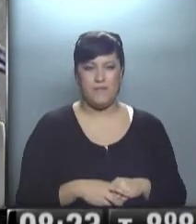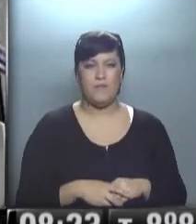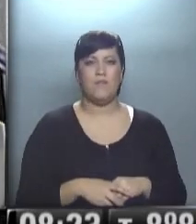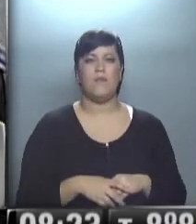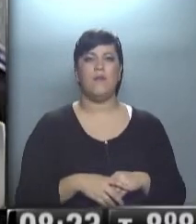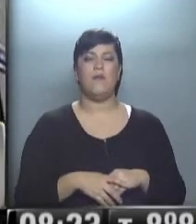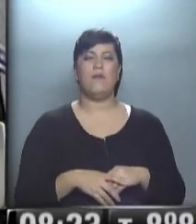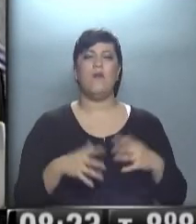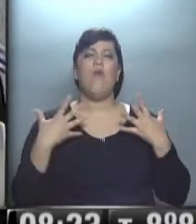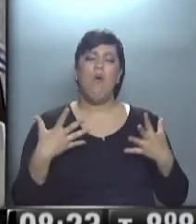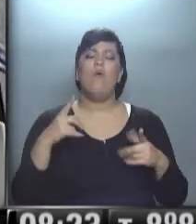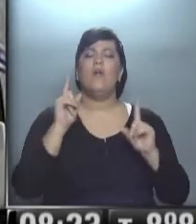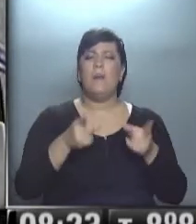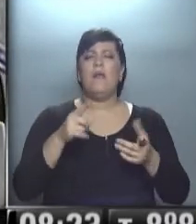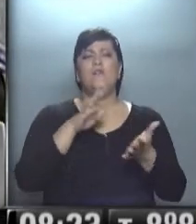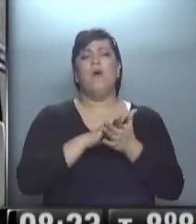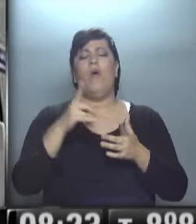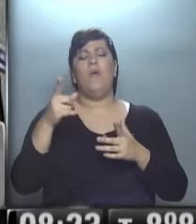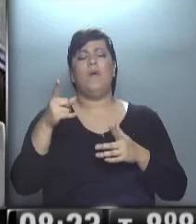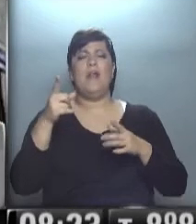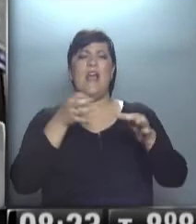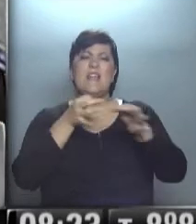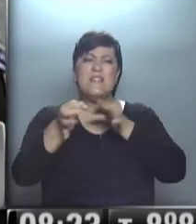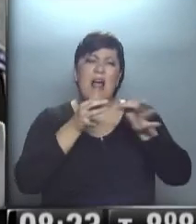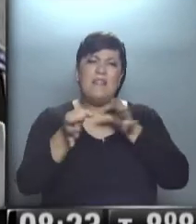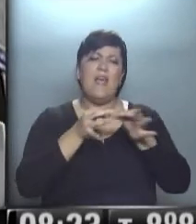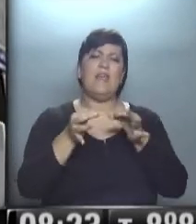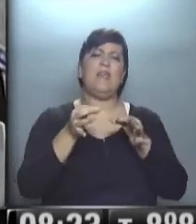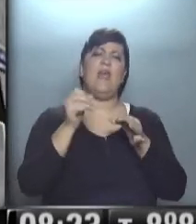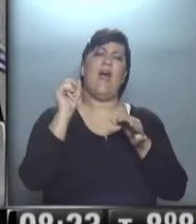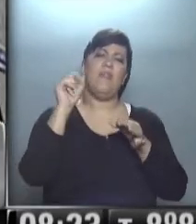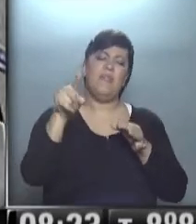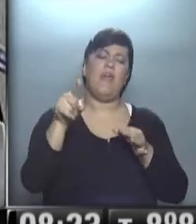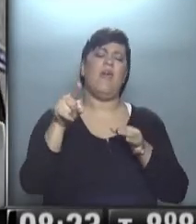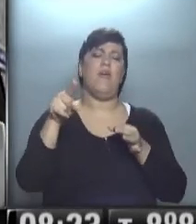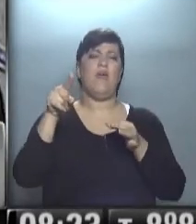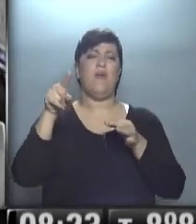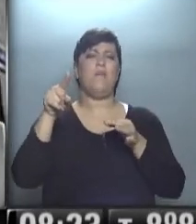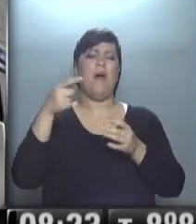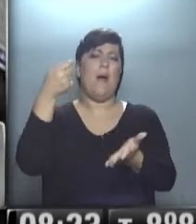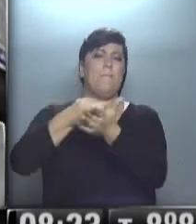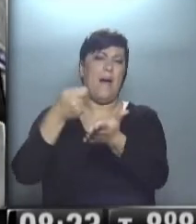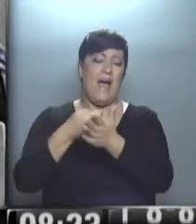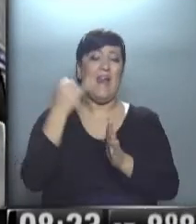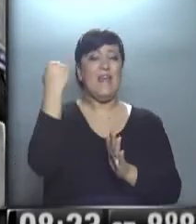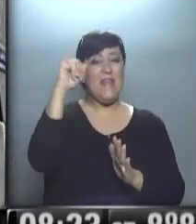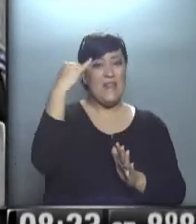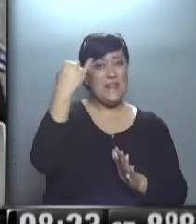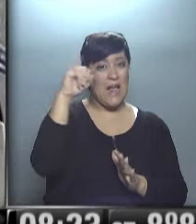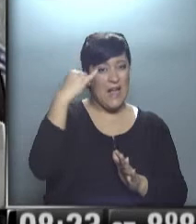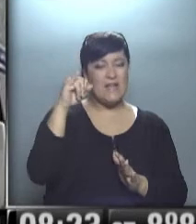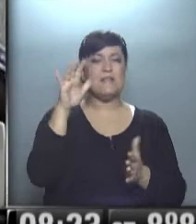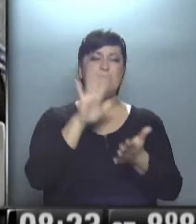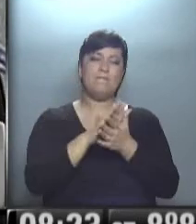obviamente desde el punto de vista de la visión estratégica en materia de balanza de pagos la tasa de interés es equivalente